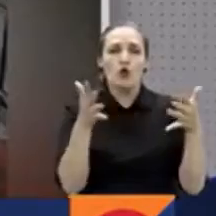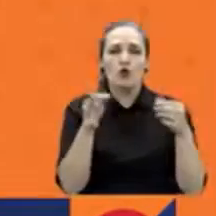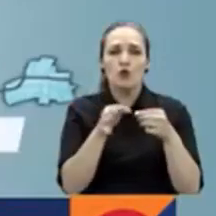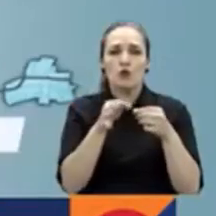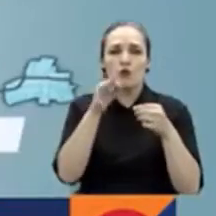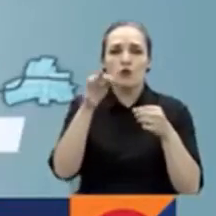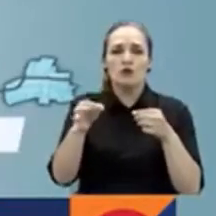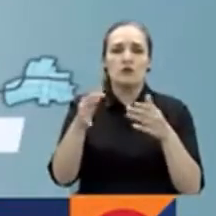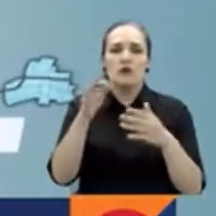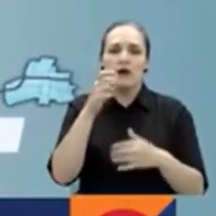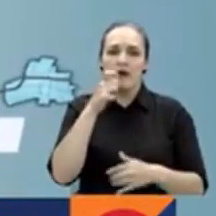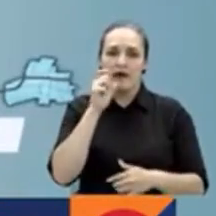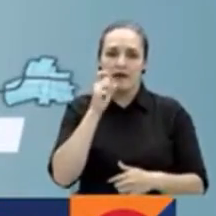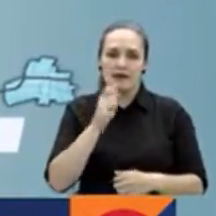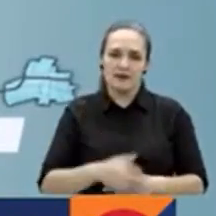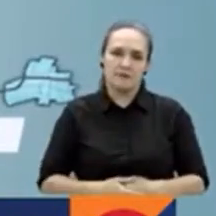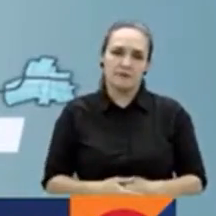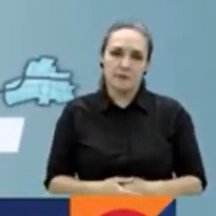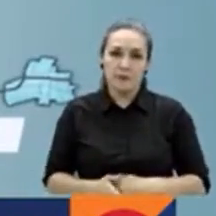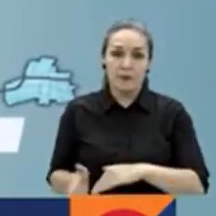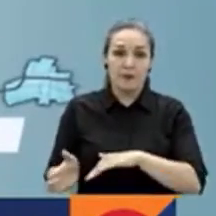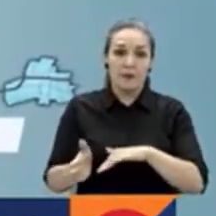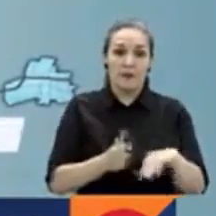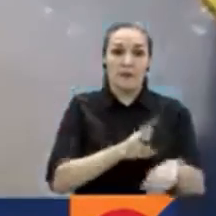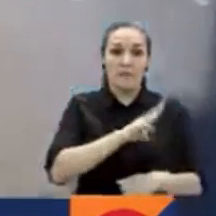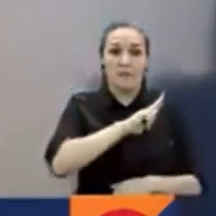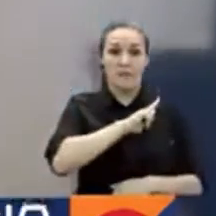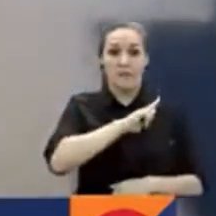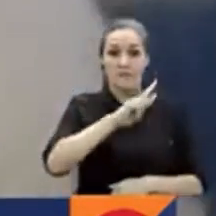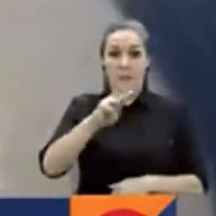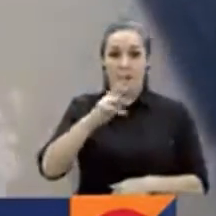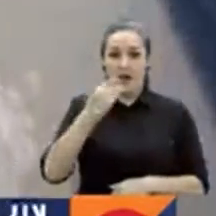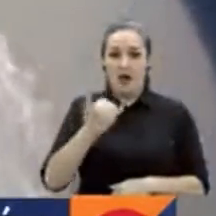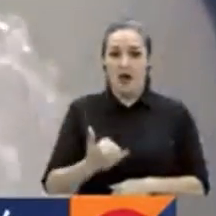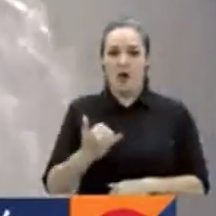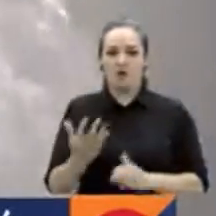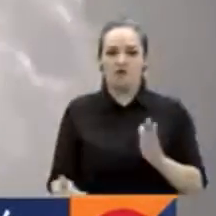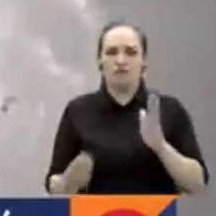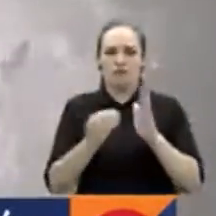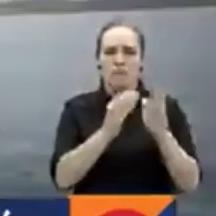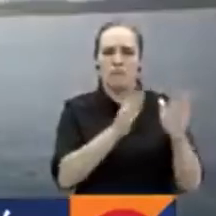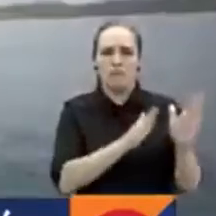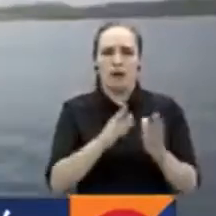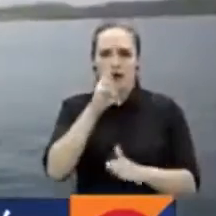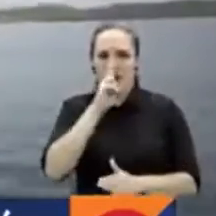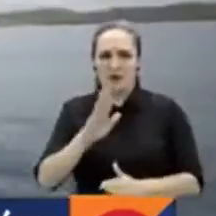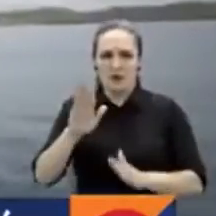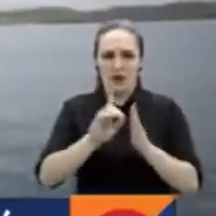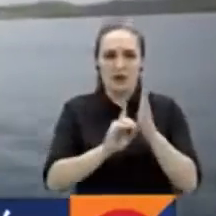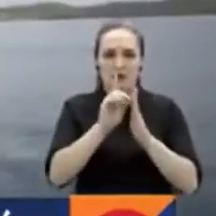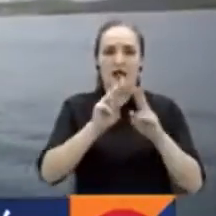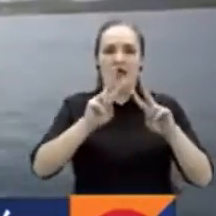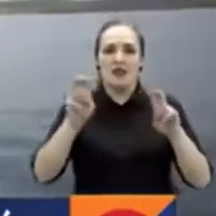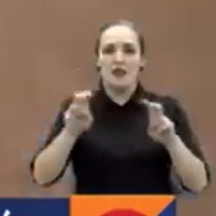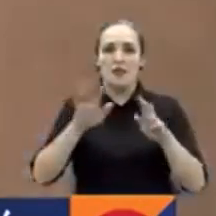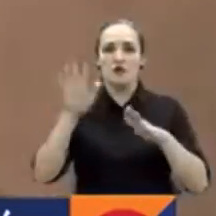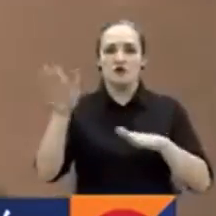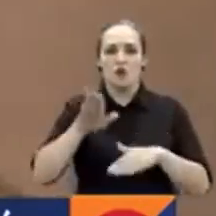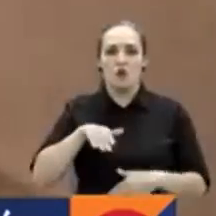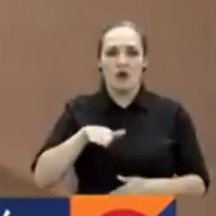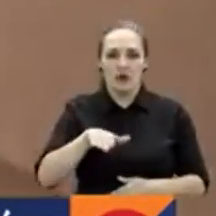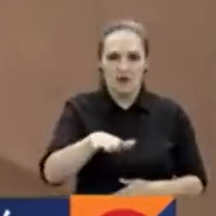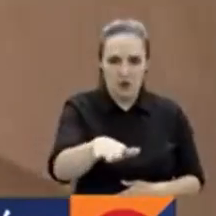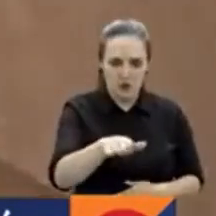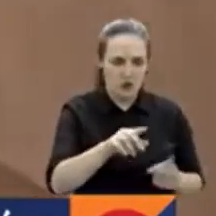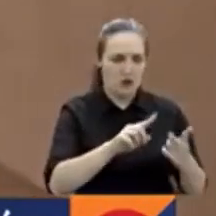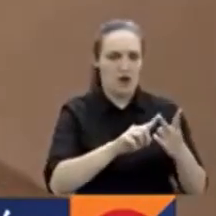Aranzazu, Caldas. Complacencia en el Valle del Cauca por la inclusión en el plan de desarrollo de temas de gran importancia como el dragado del puerto de Buenaventura y la